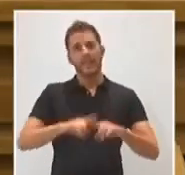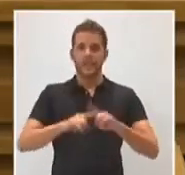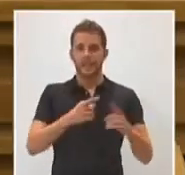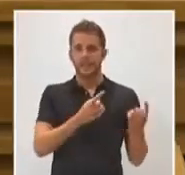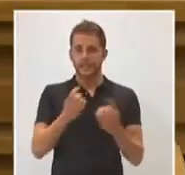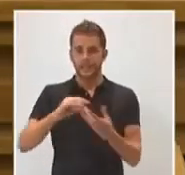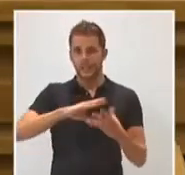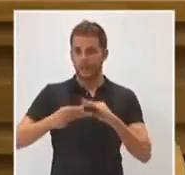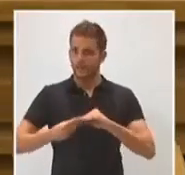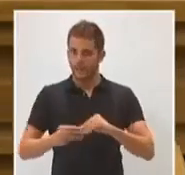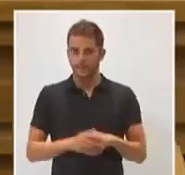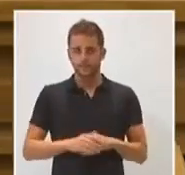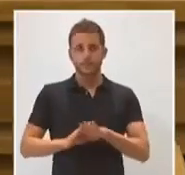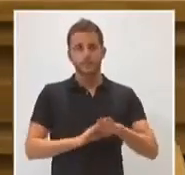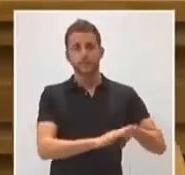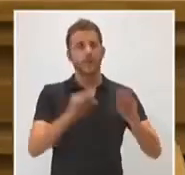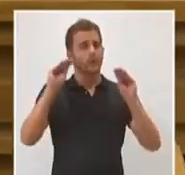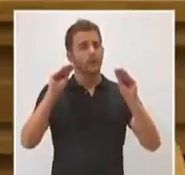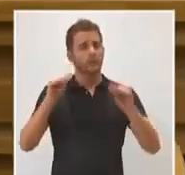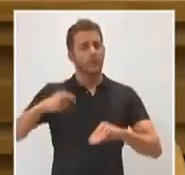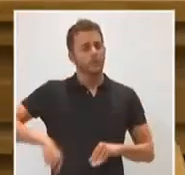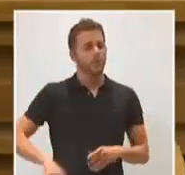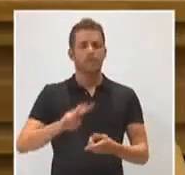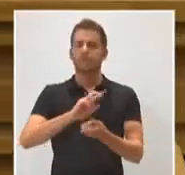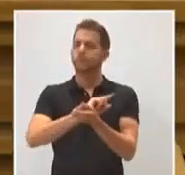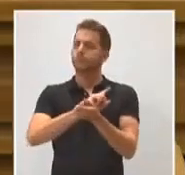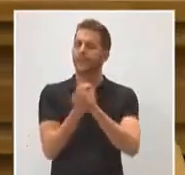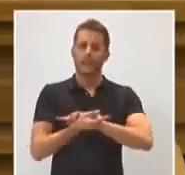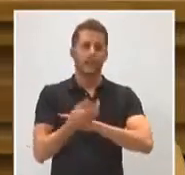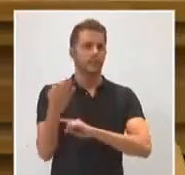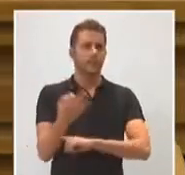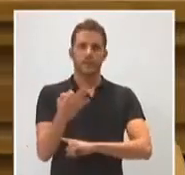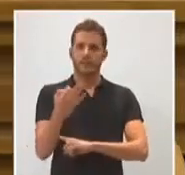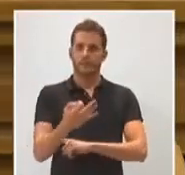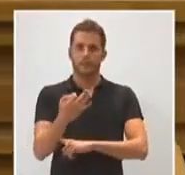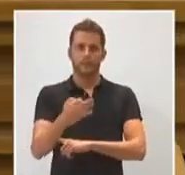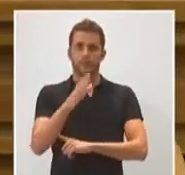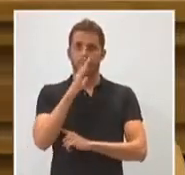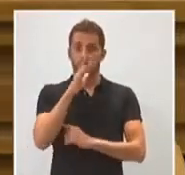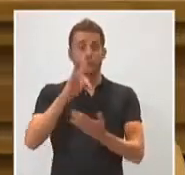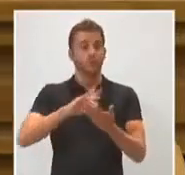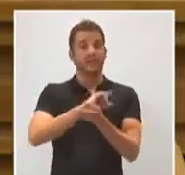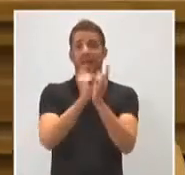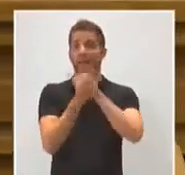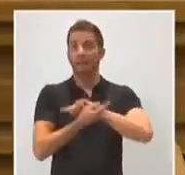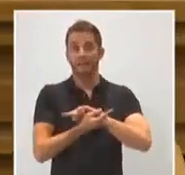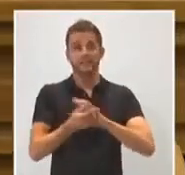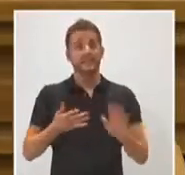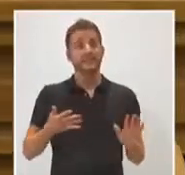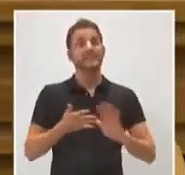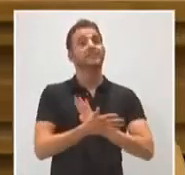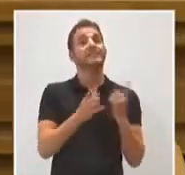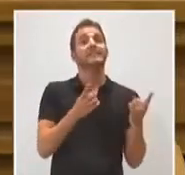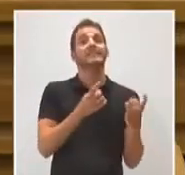en formación profesional sí que se tiene que producir un gran cambio que como digo como todos los grandes cambios va a requerir al menos